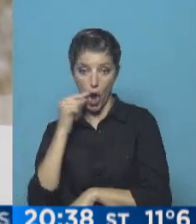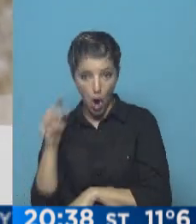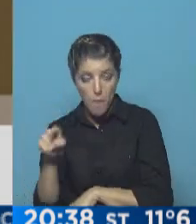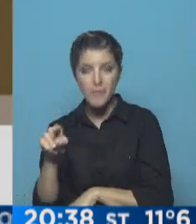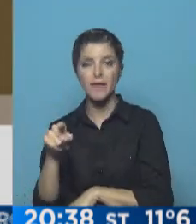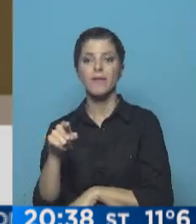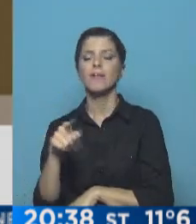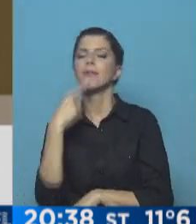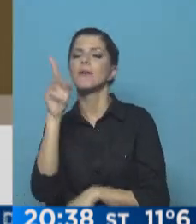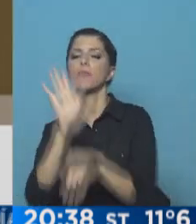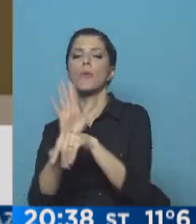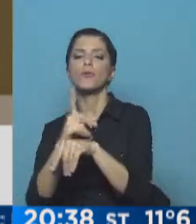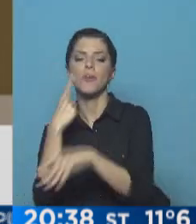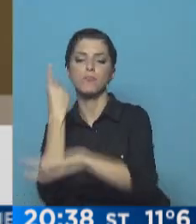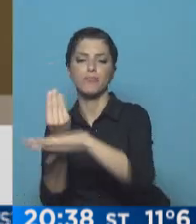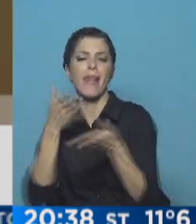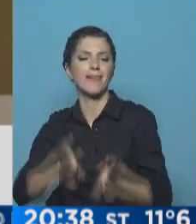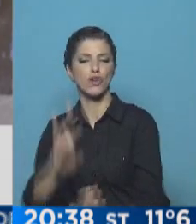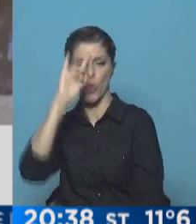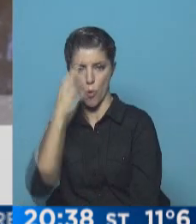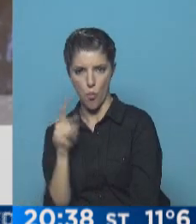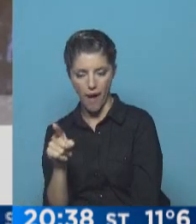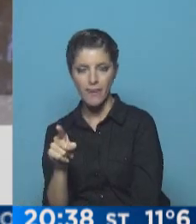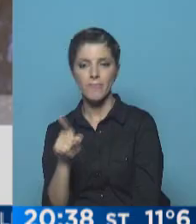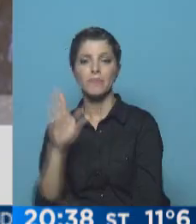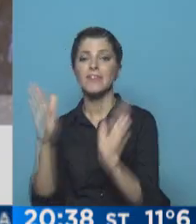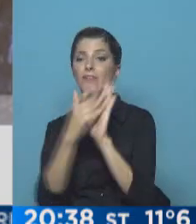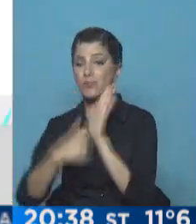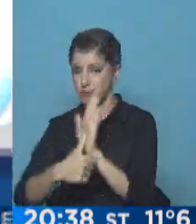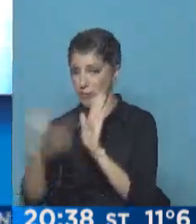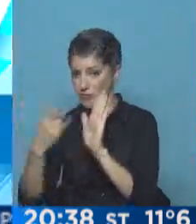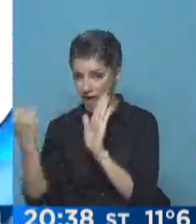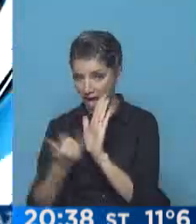se hacía pasar por ciudadano de ese país y que tenía una identificación falsa.